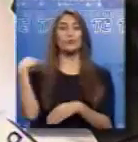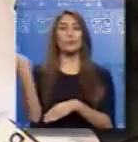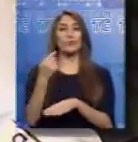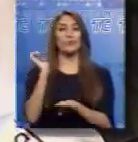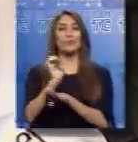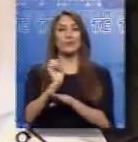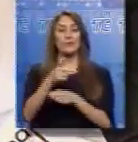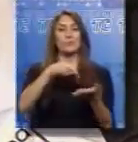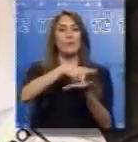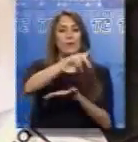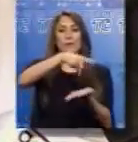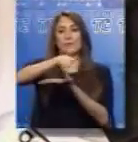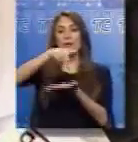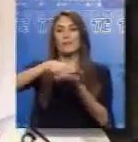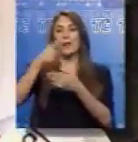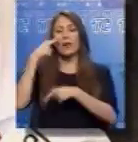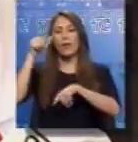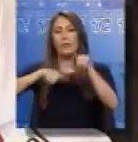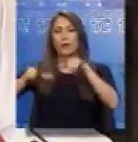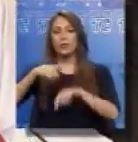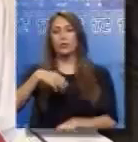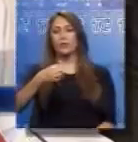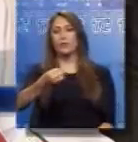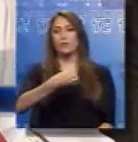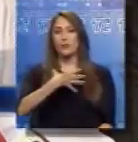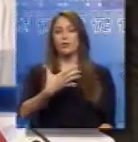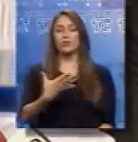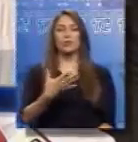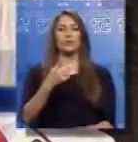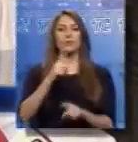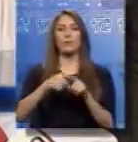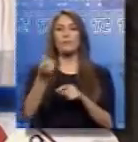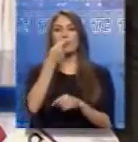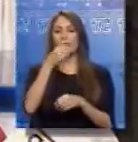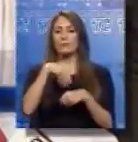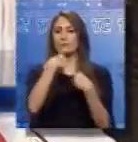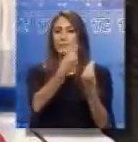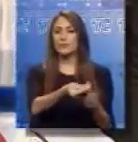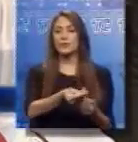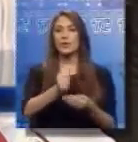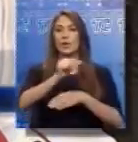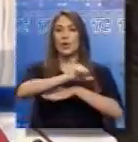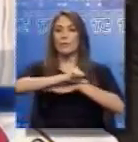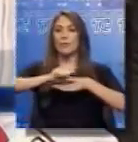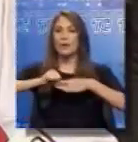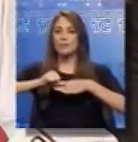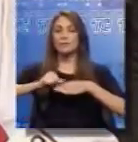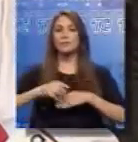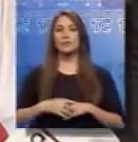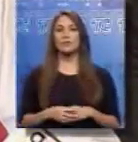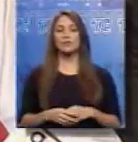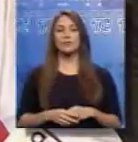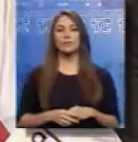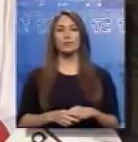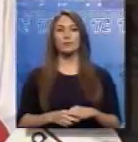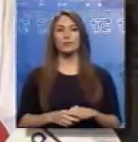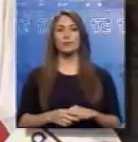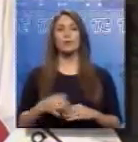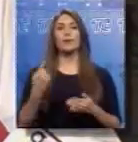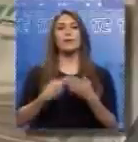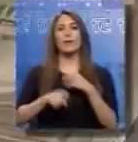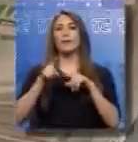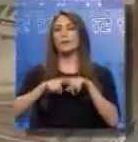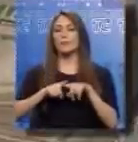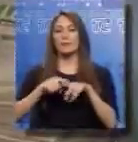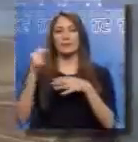Incluye laboratorio, rayos X, entrega de medicamentos, cirugías de mediana complejidad y de primer nivel de